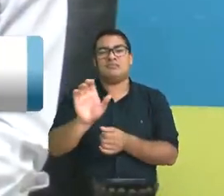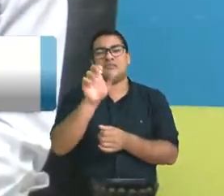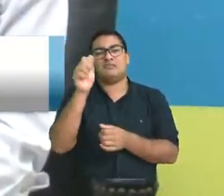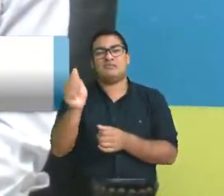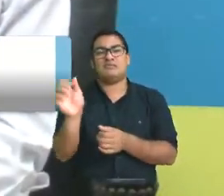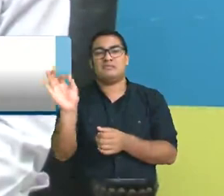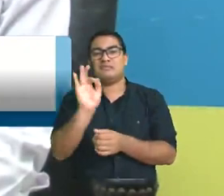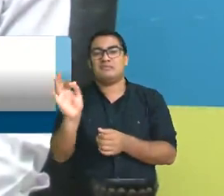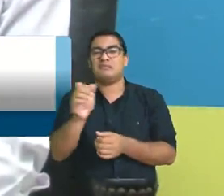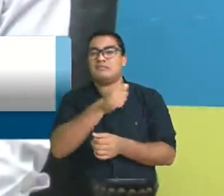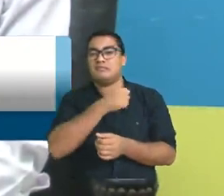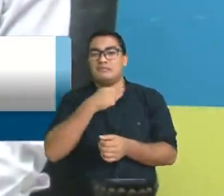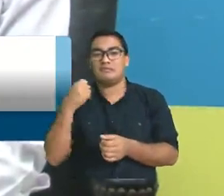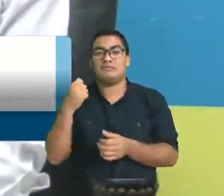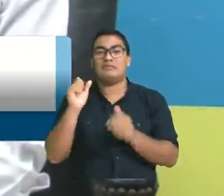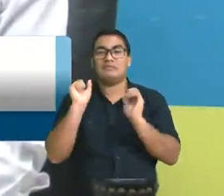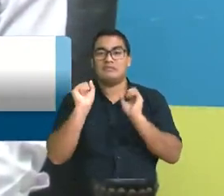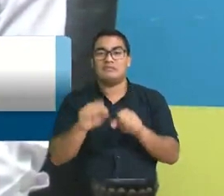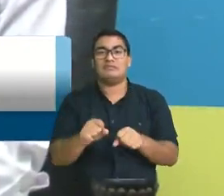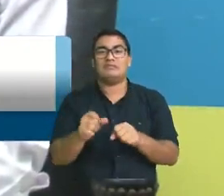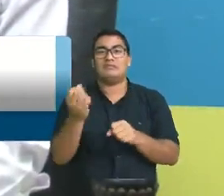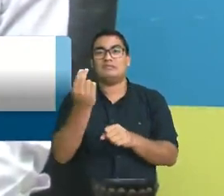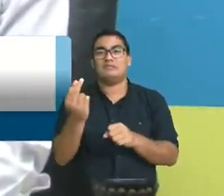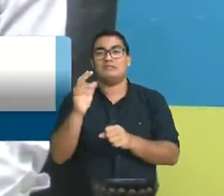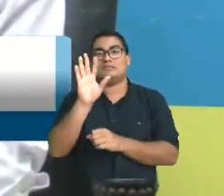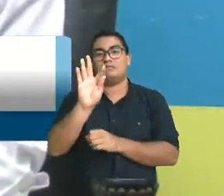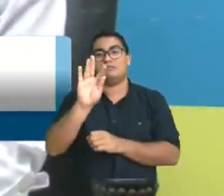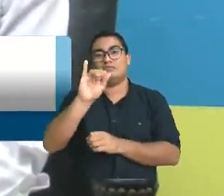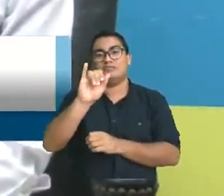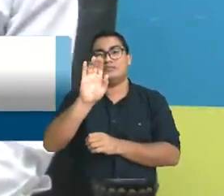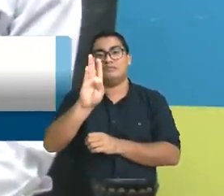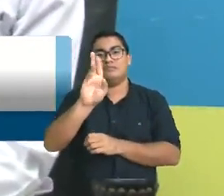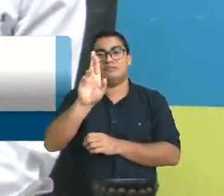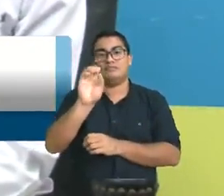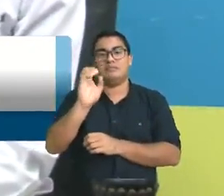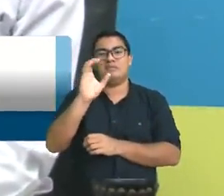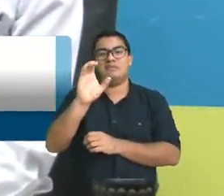de pruebas. Podemos utilizar fluoroceína, que es un colorante